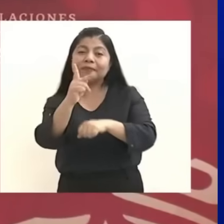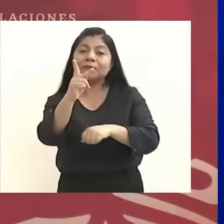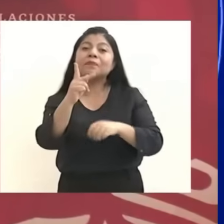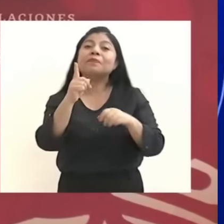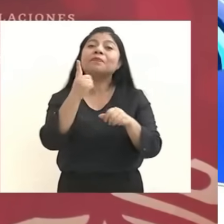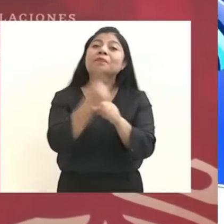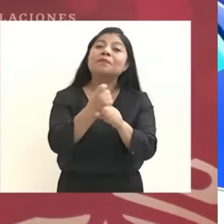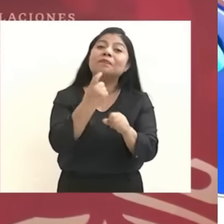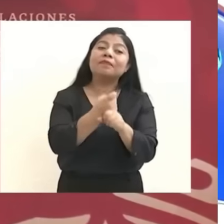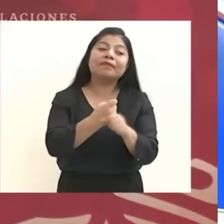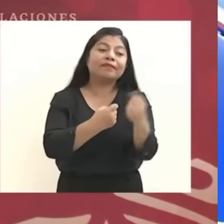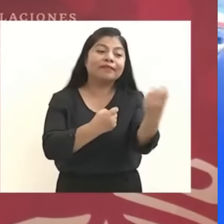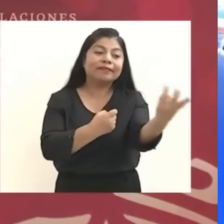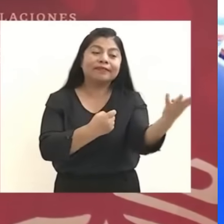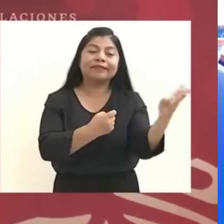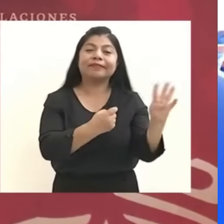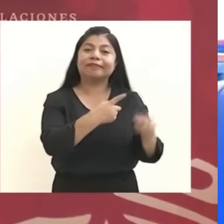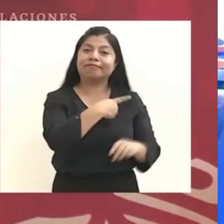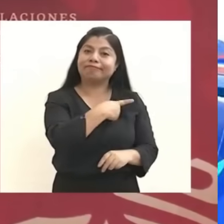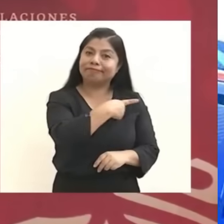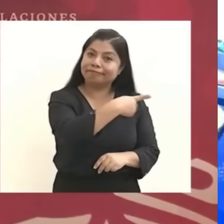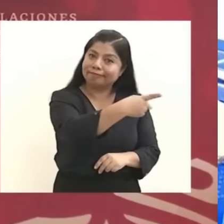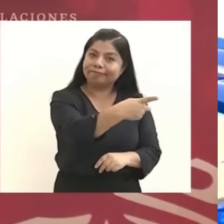Y eso es lo que venimos haciendo.